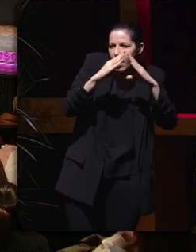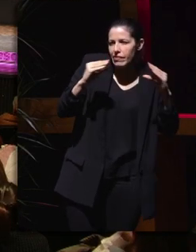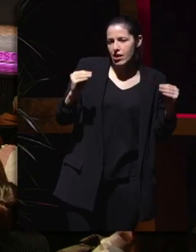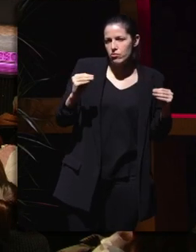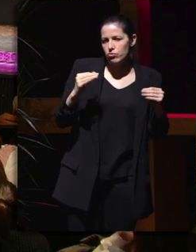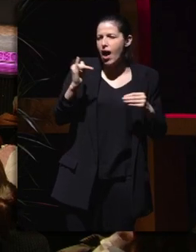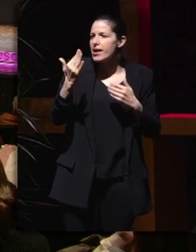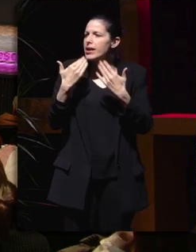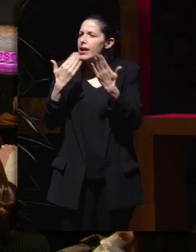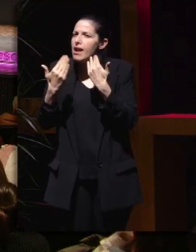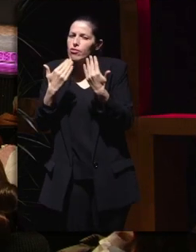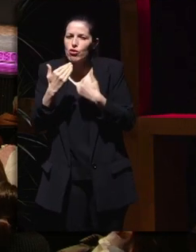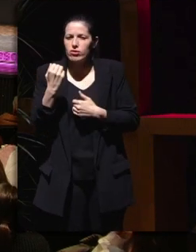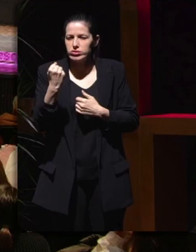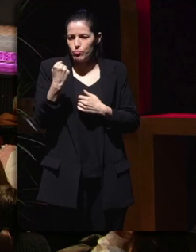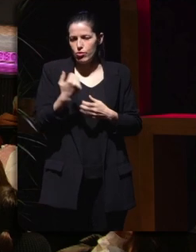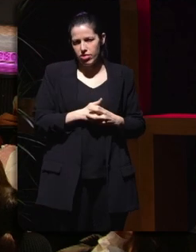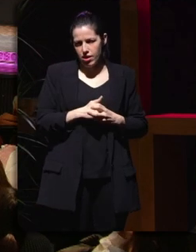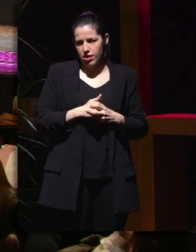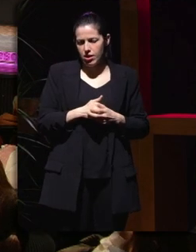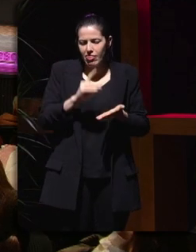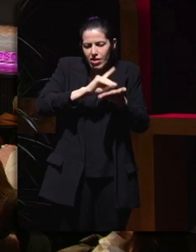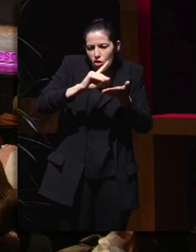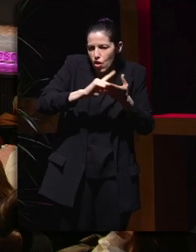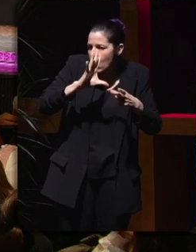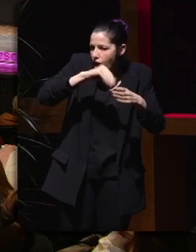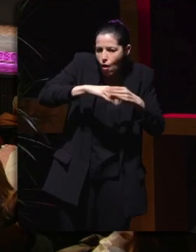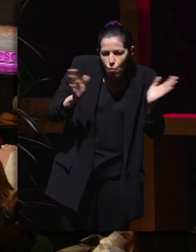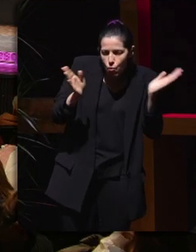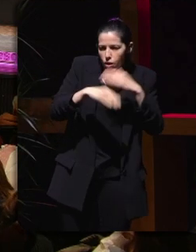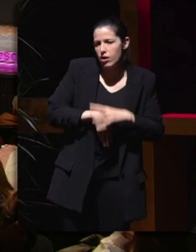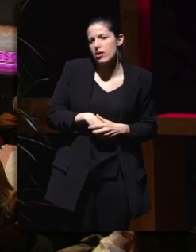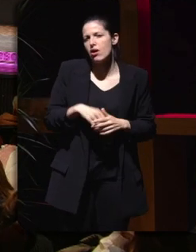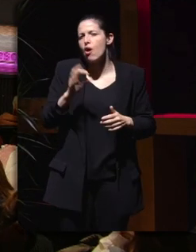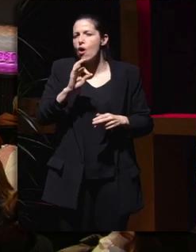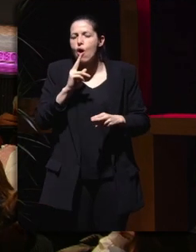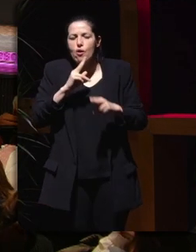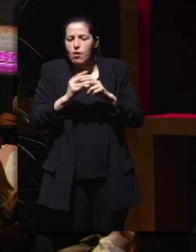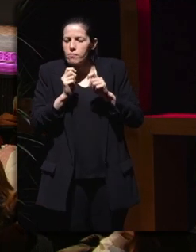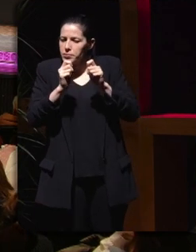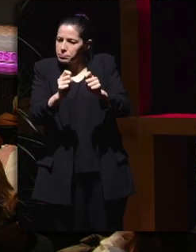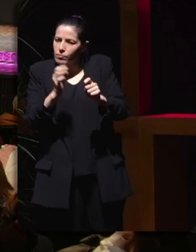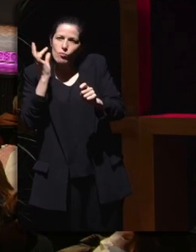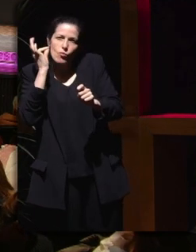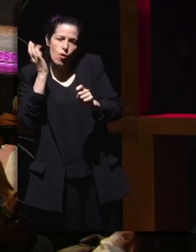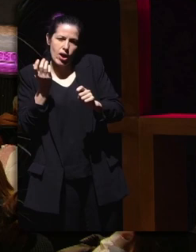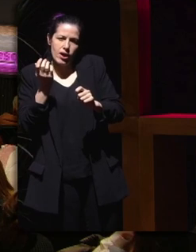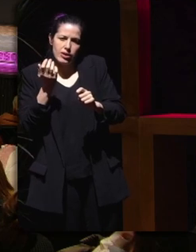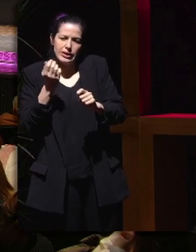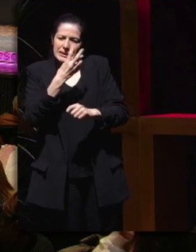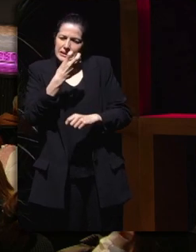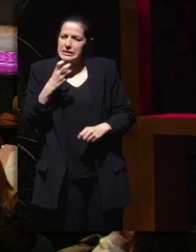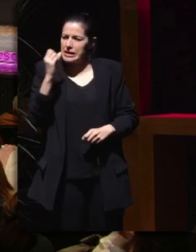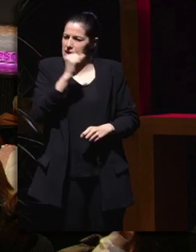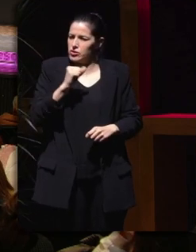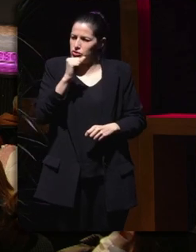nos dicen que están en la lengua que no nos dicen que están en el diccionario que no nos dicen que dejar de nombrar a las mujeres desde hace 300